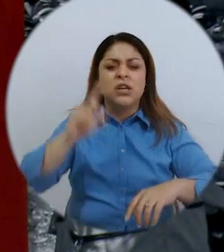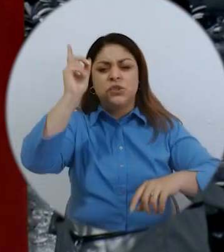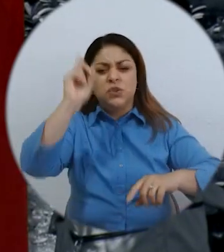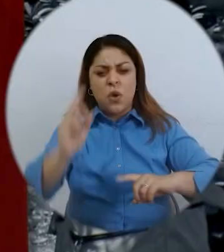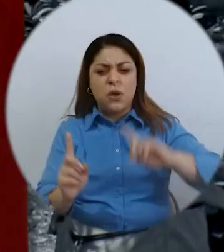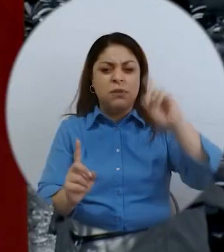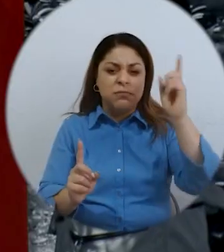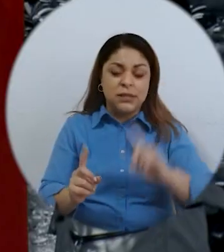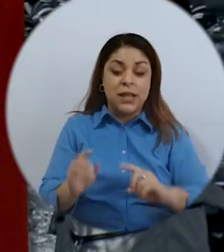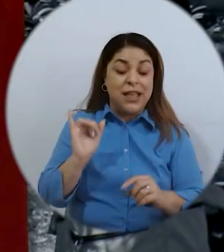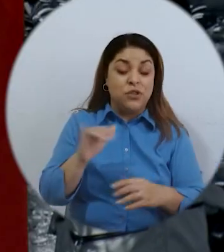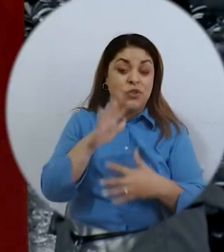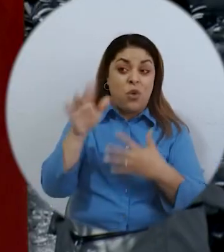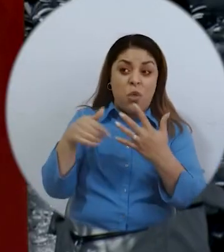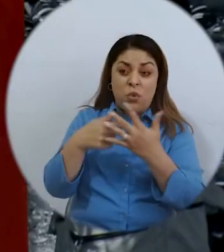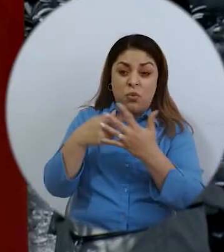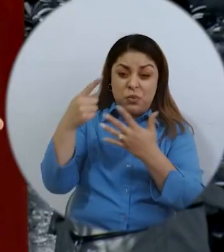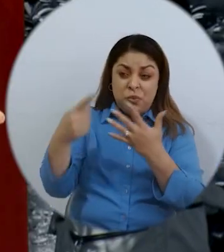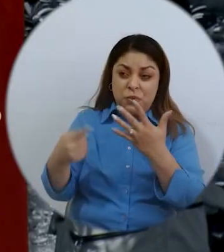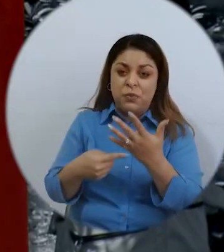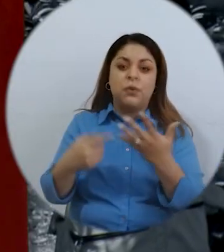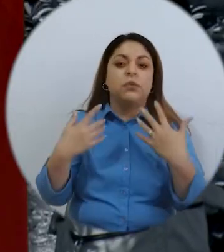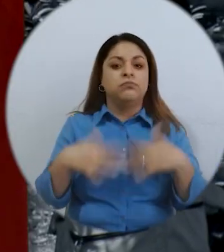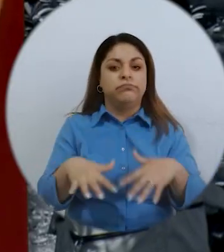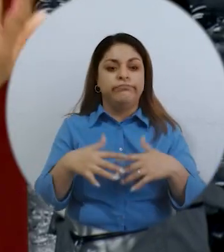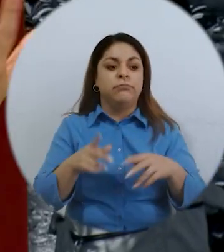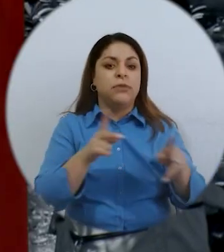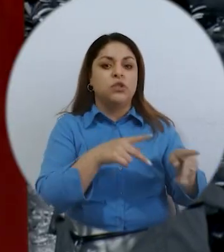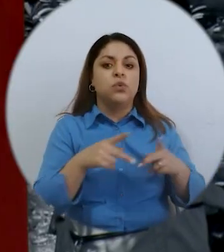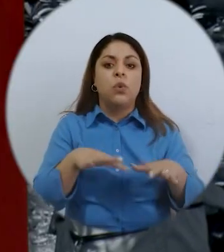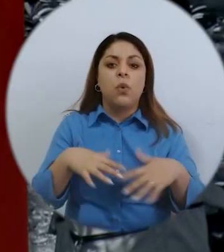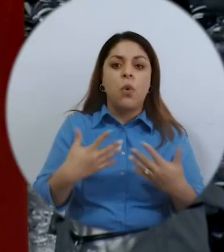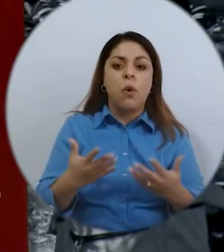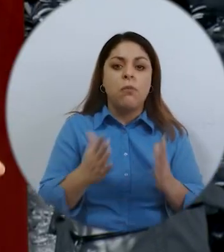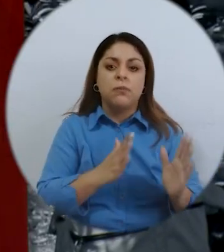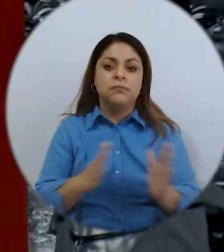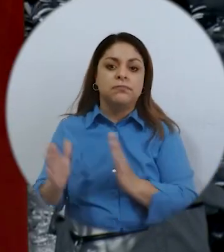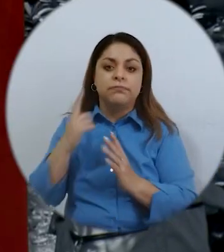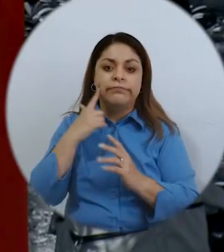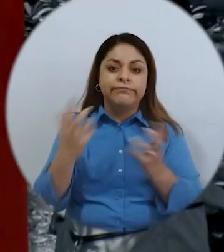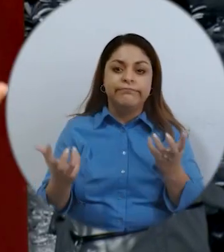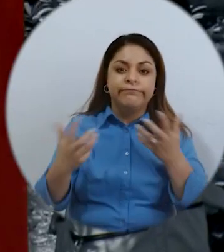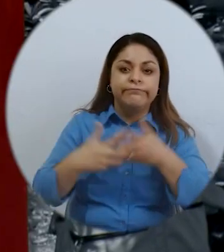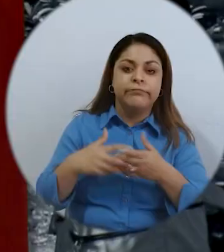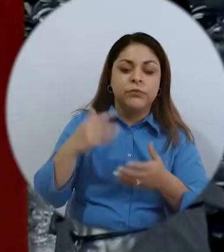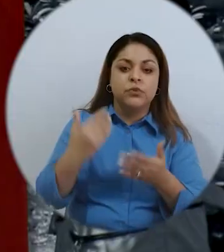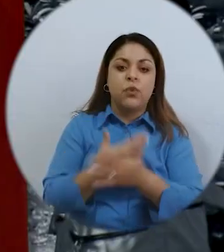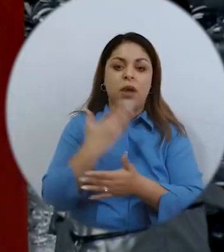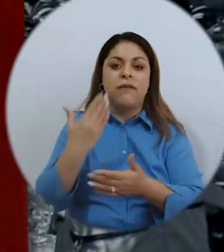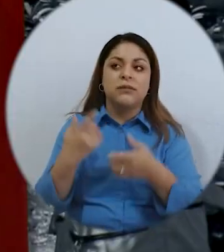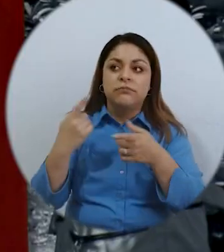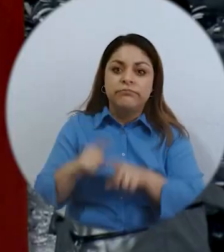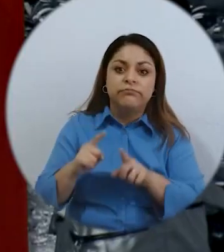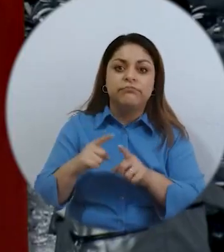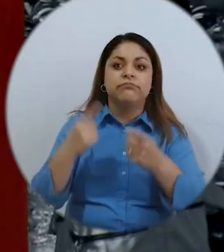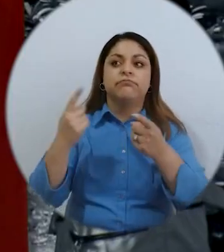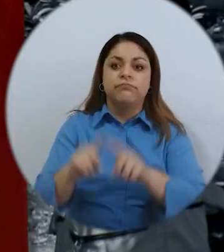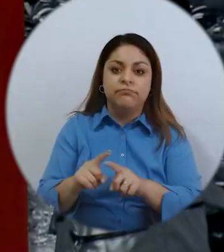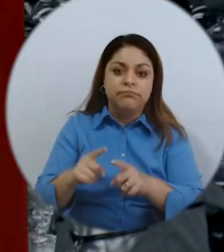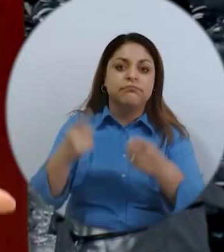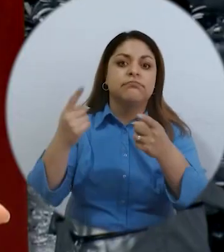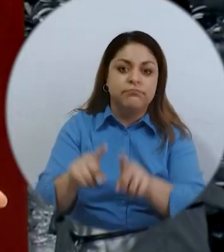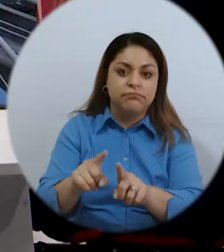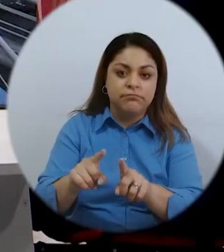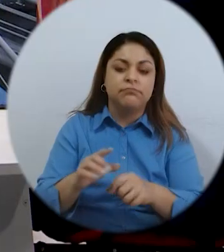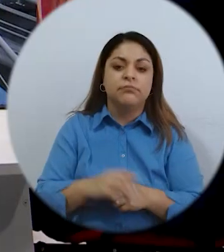tormentas han también planteado el reto de cómo la población se prepara para adaptarse a estas nuevas circunstancias.